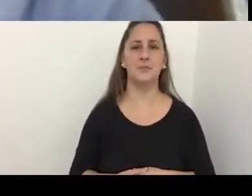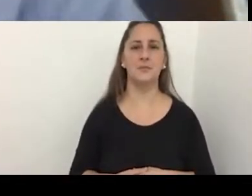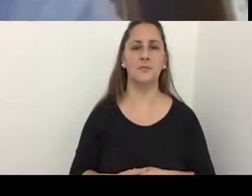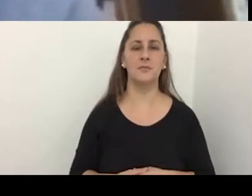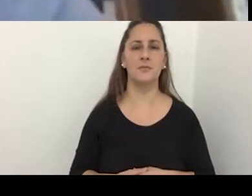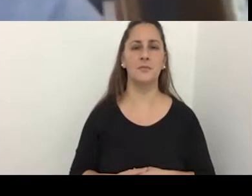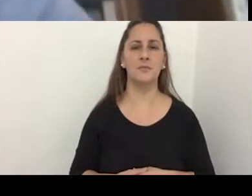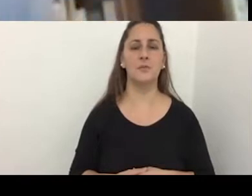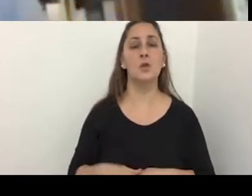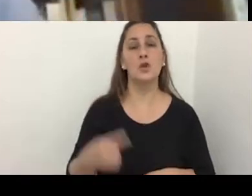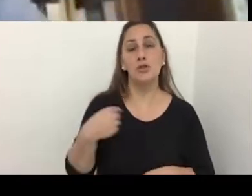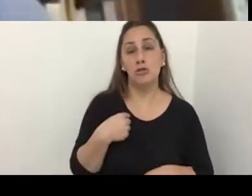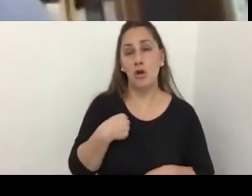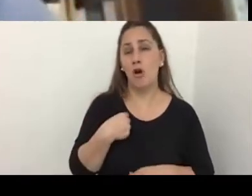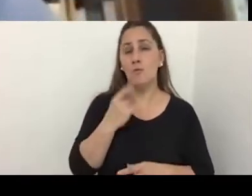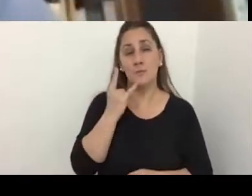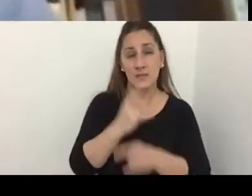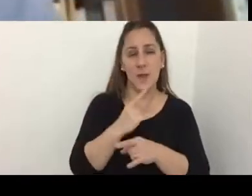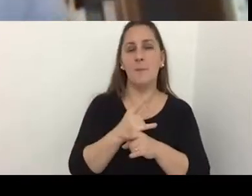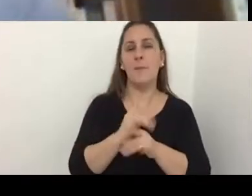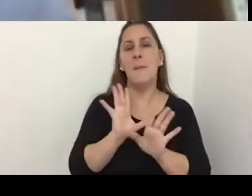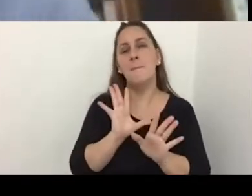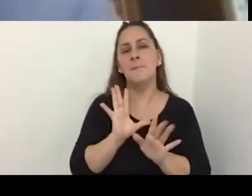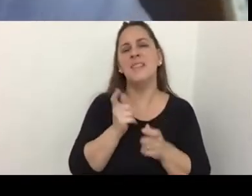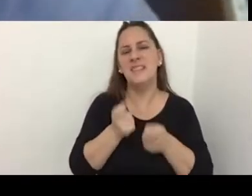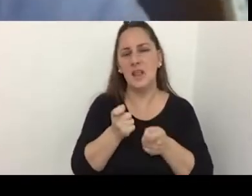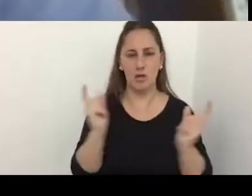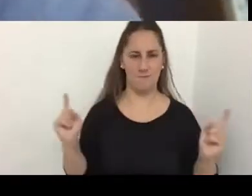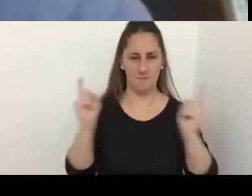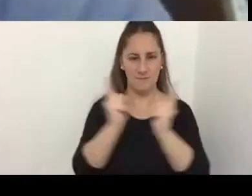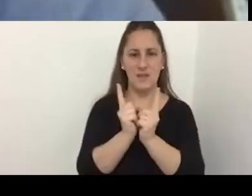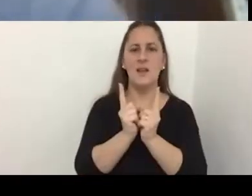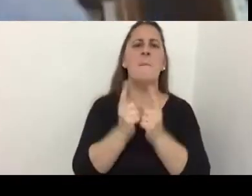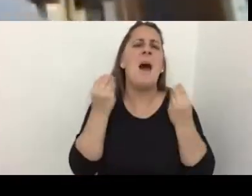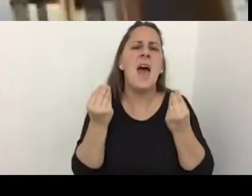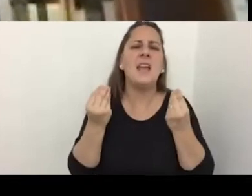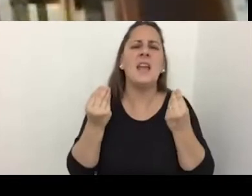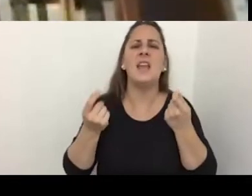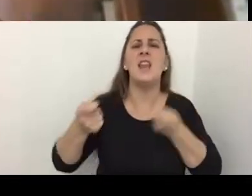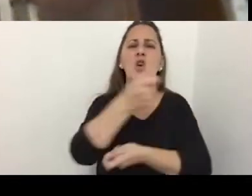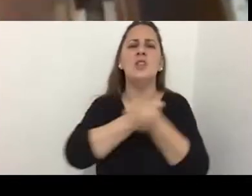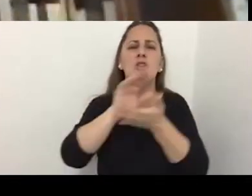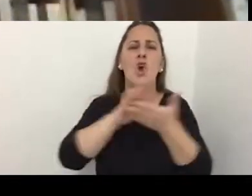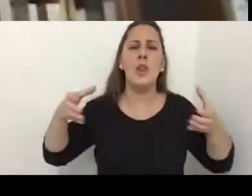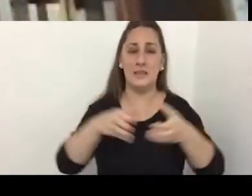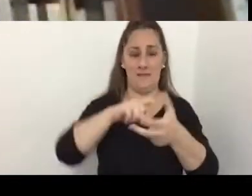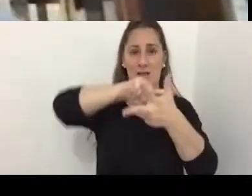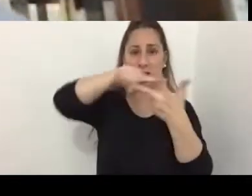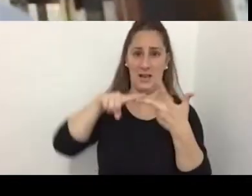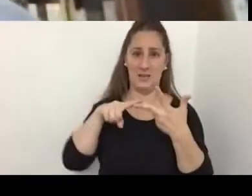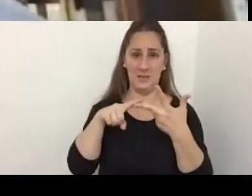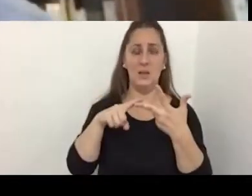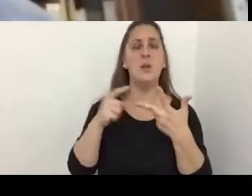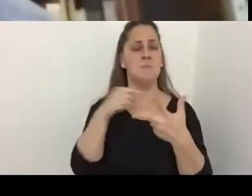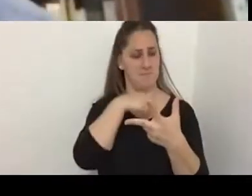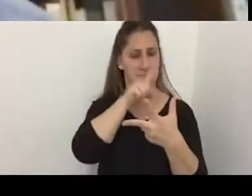Particularmente trato de sintetizar el sentido de la negociación colectiva en 3 elementos, que soy tan audaz y tan atrevido que